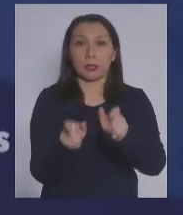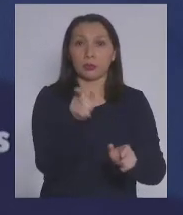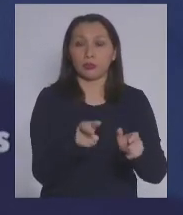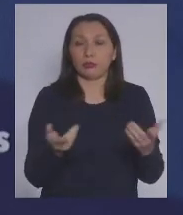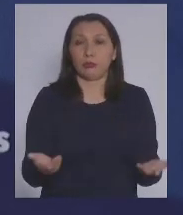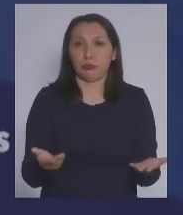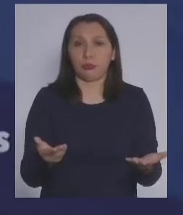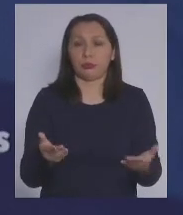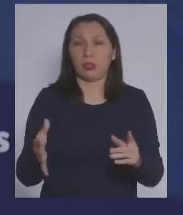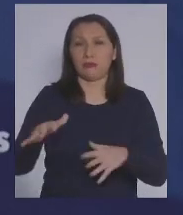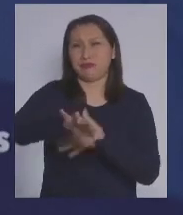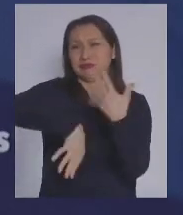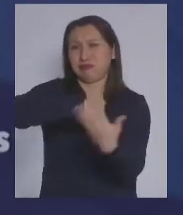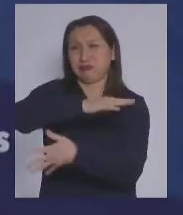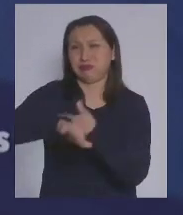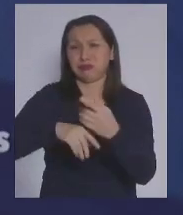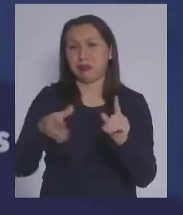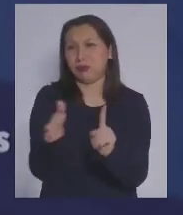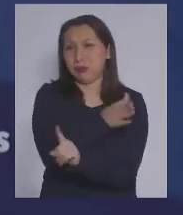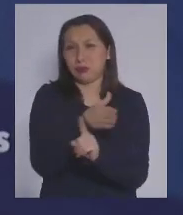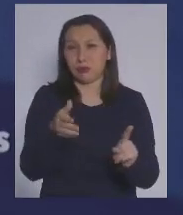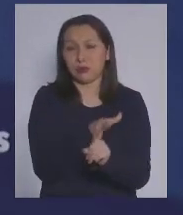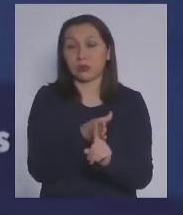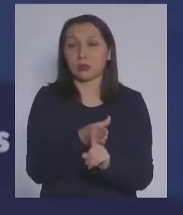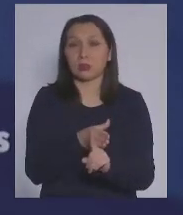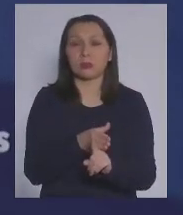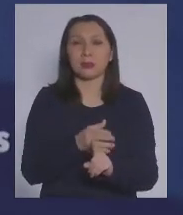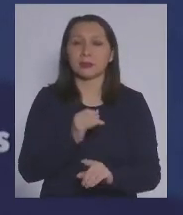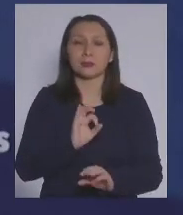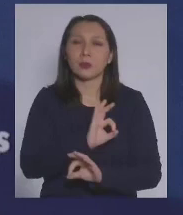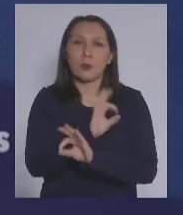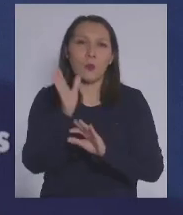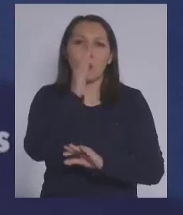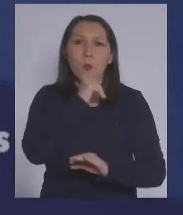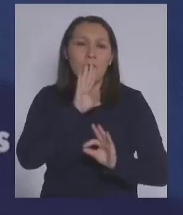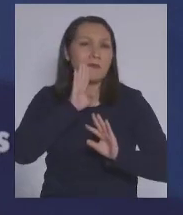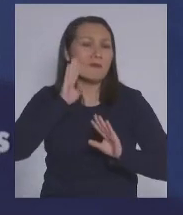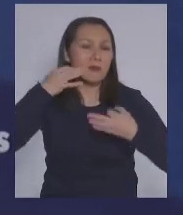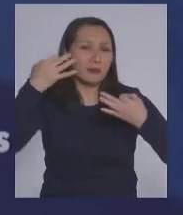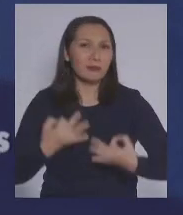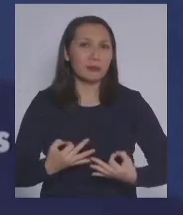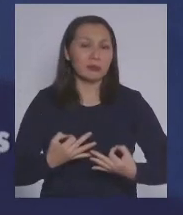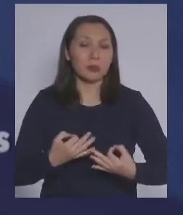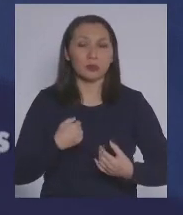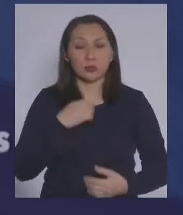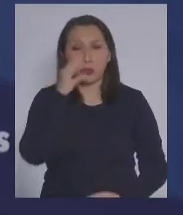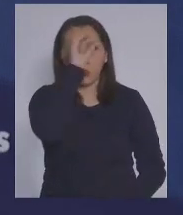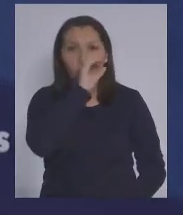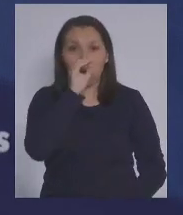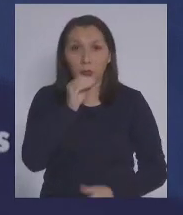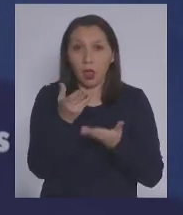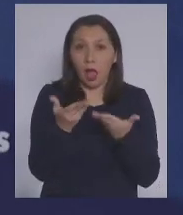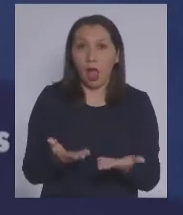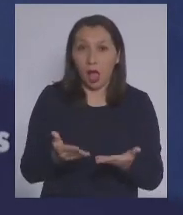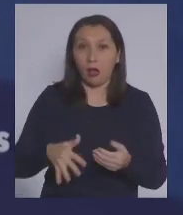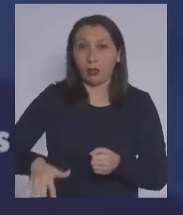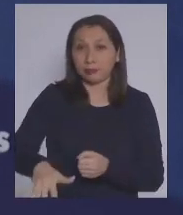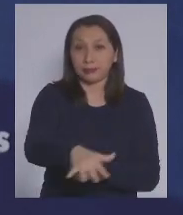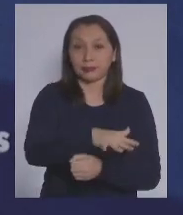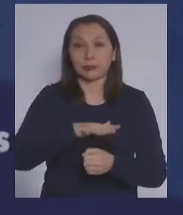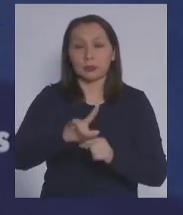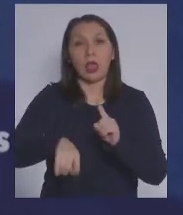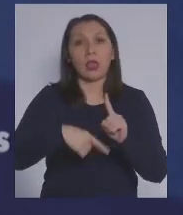la violencia y los desórdenes son inmorales desde mi punto de vista y en la situación actual además